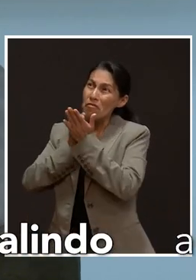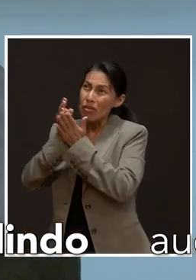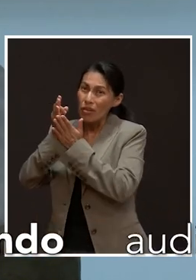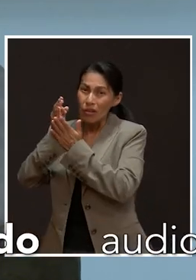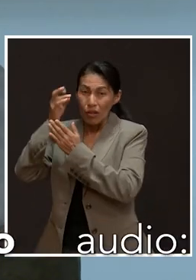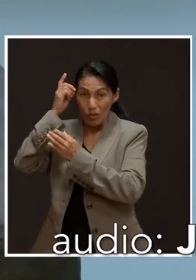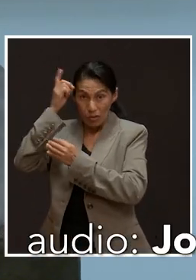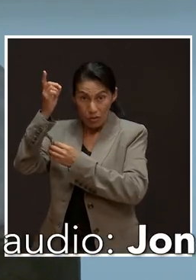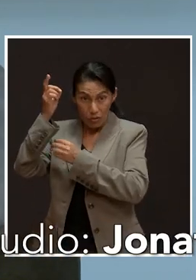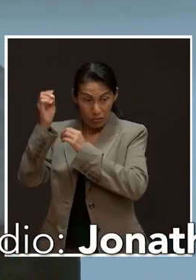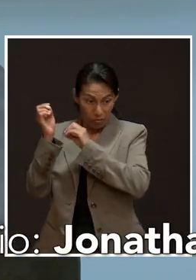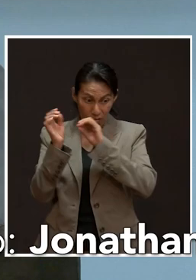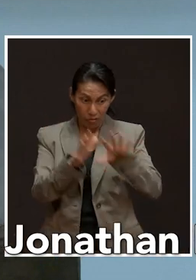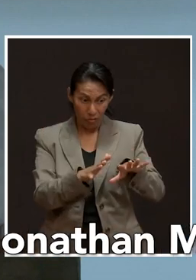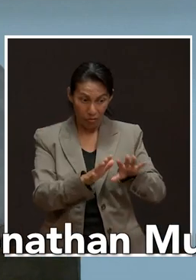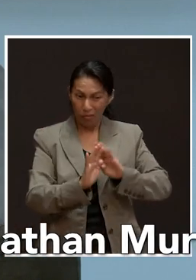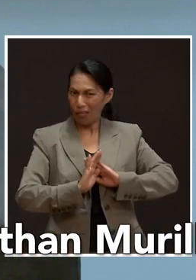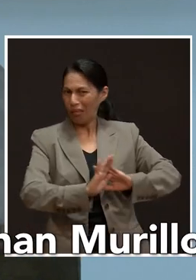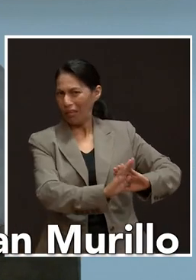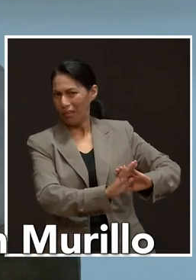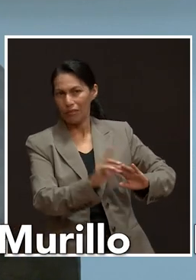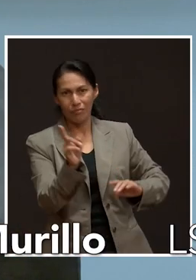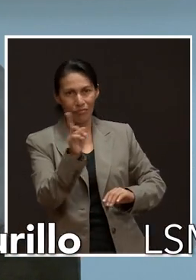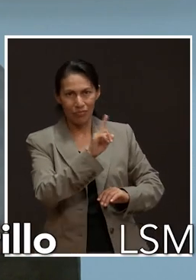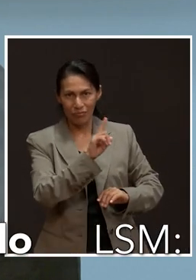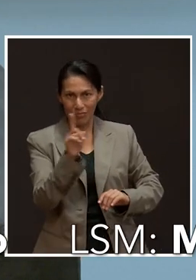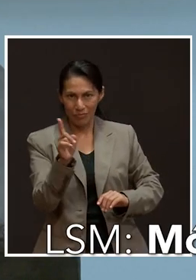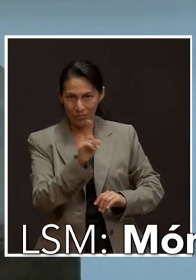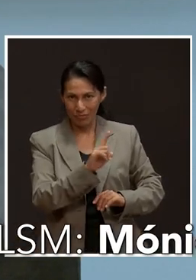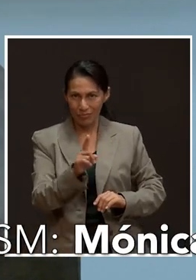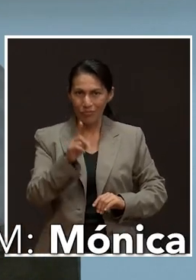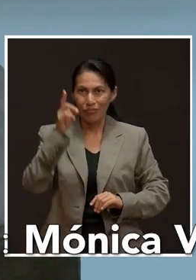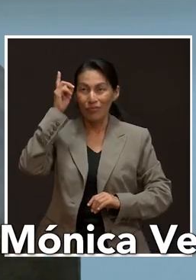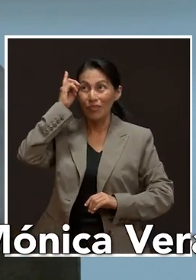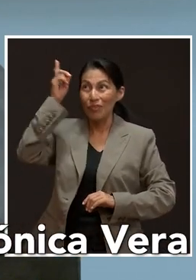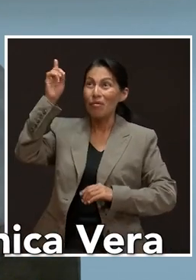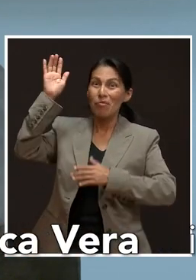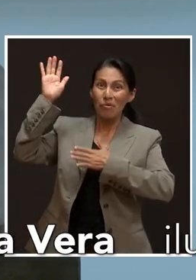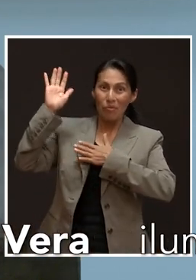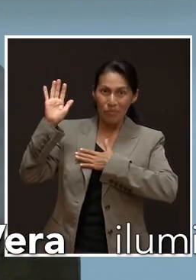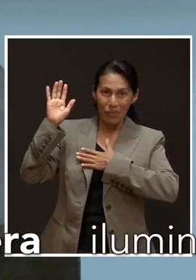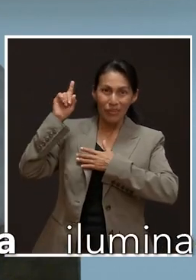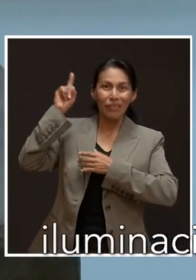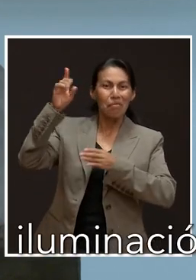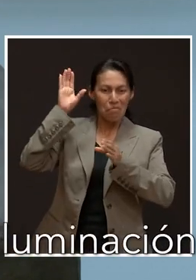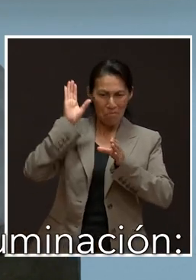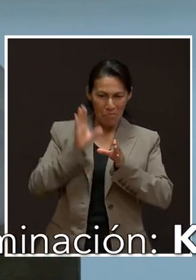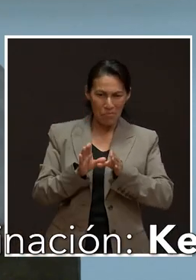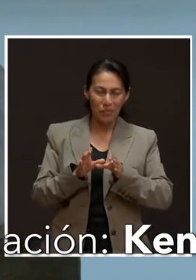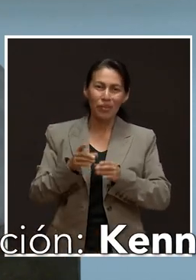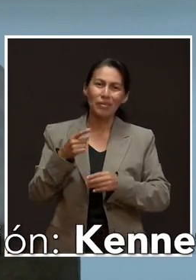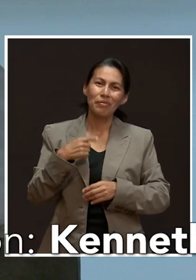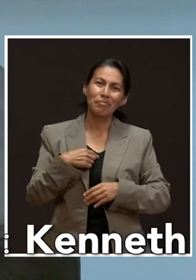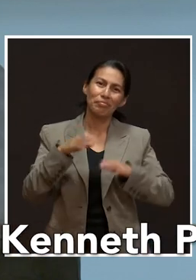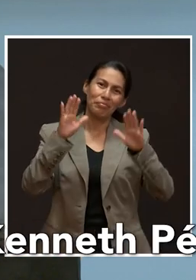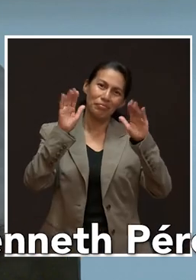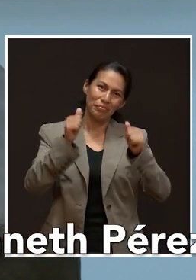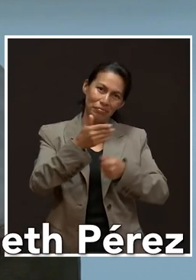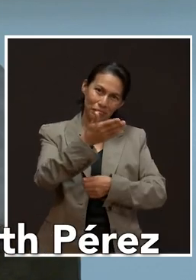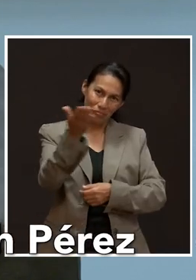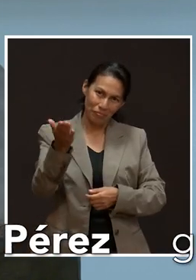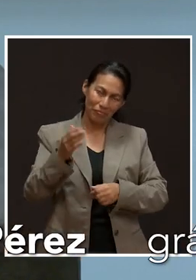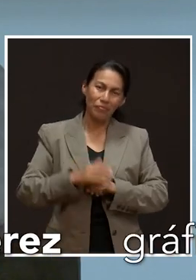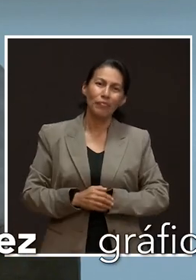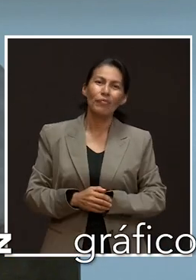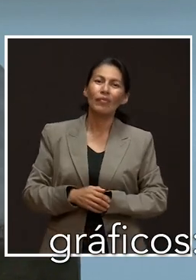con fe en oración. Dios no te va a dejar ni desamparar. Porque Él lo ha prometido. Yo